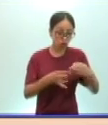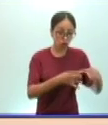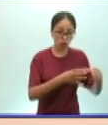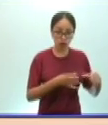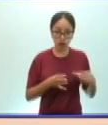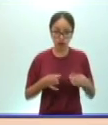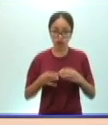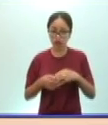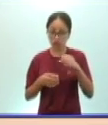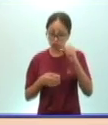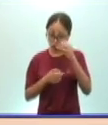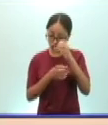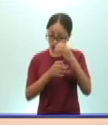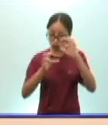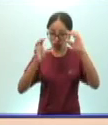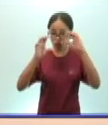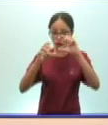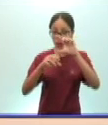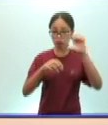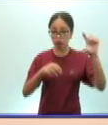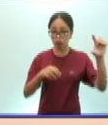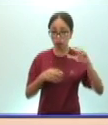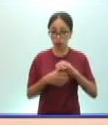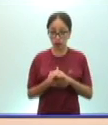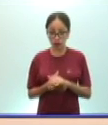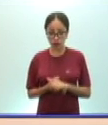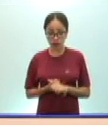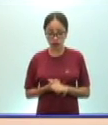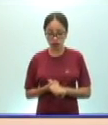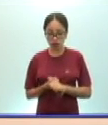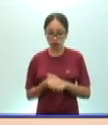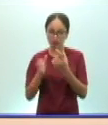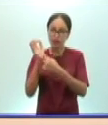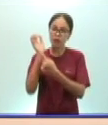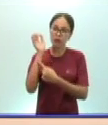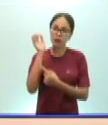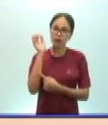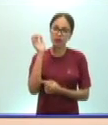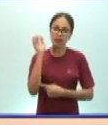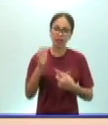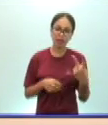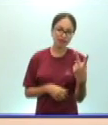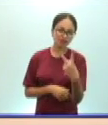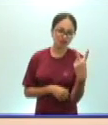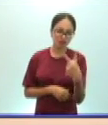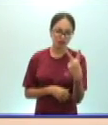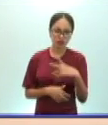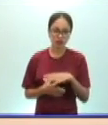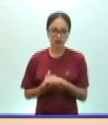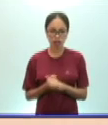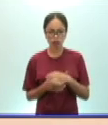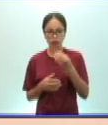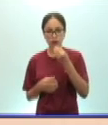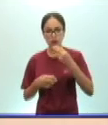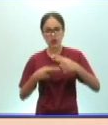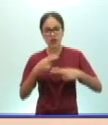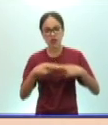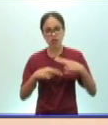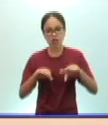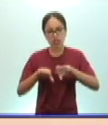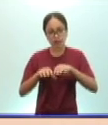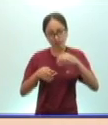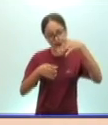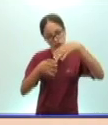a emplear y, por supuesto, ver qué propiedades tienen los componentes para poder aplicar la operación de